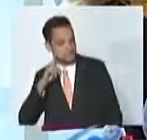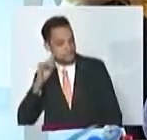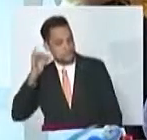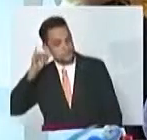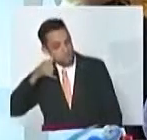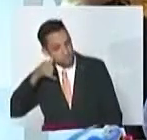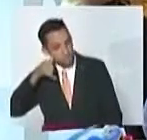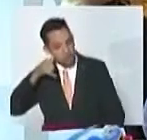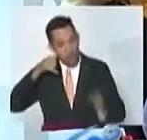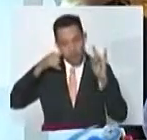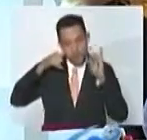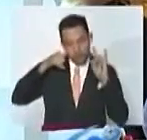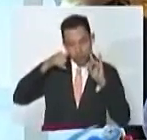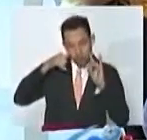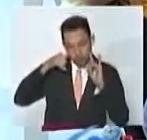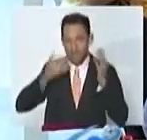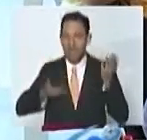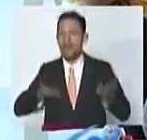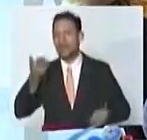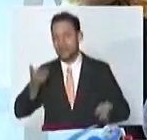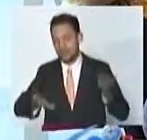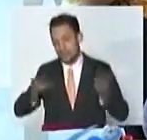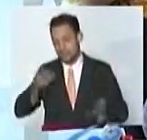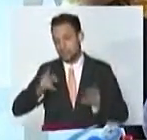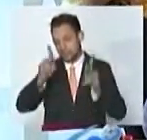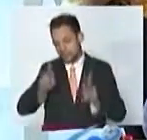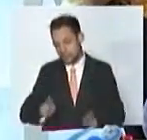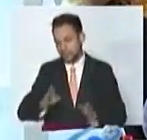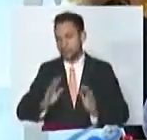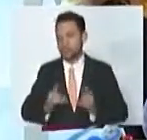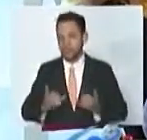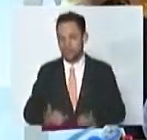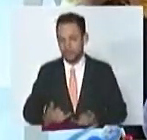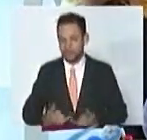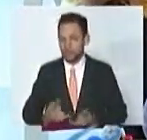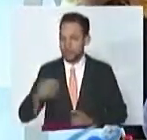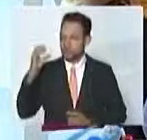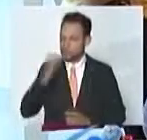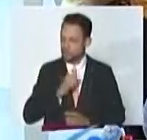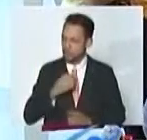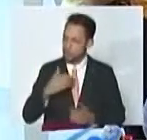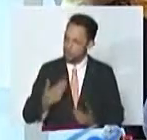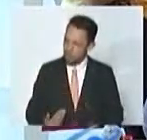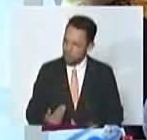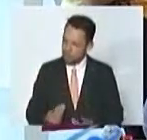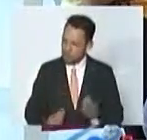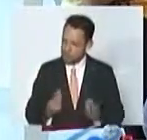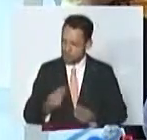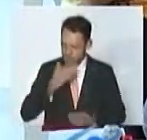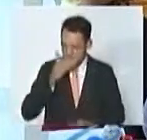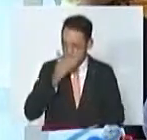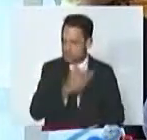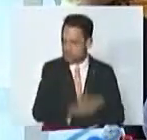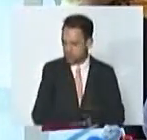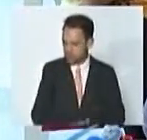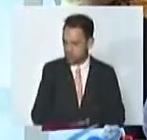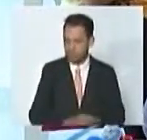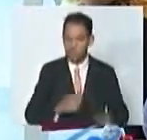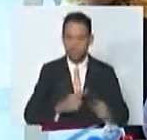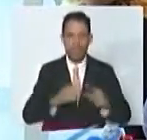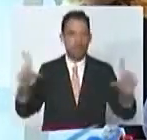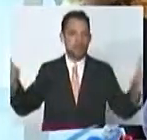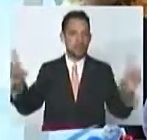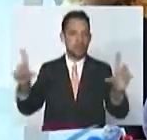si hay dificultad también en la percepción del lenguaje. Por eso a veces decimos, bueno, ¿y qué pasa con este niño? Que el televisor